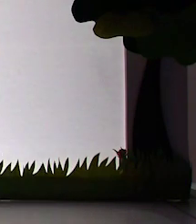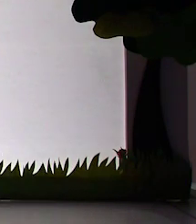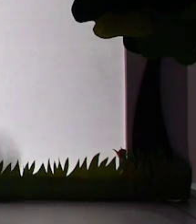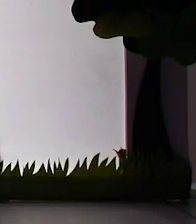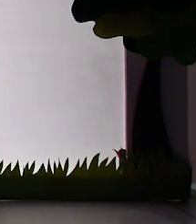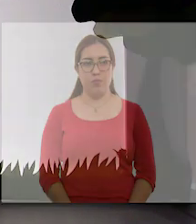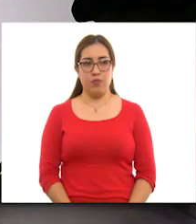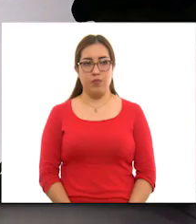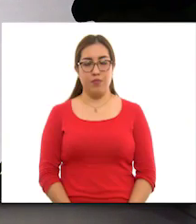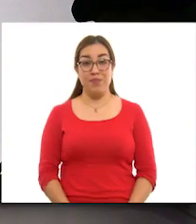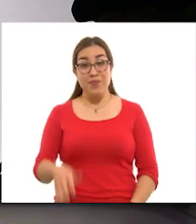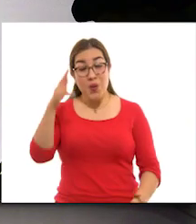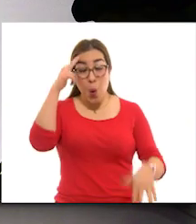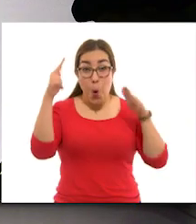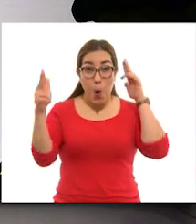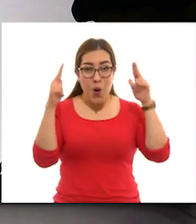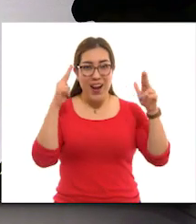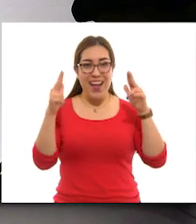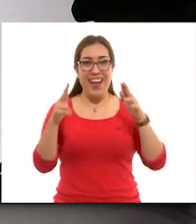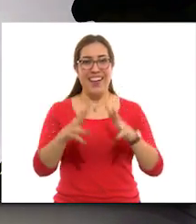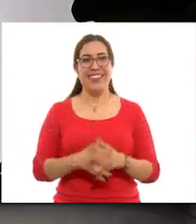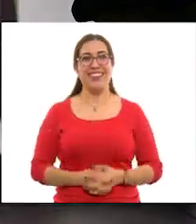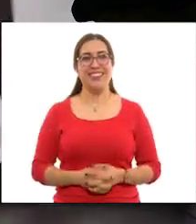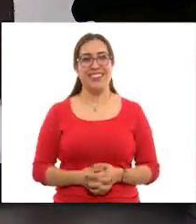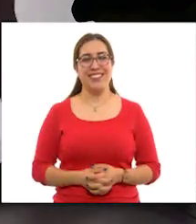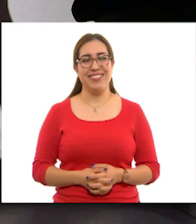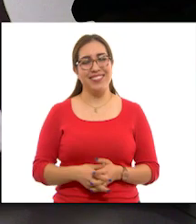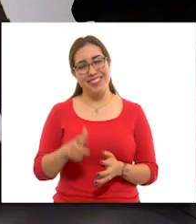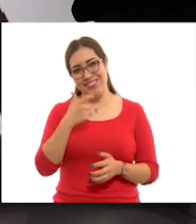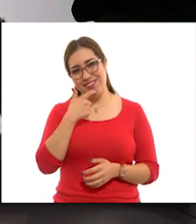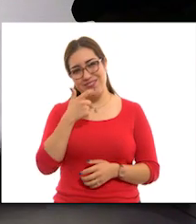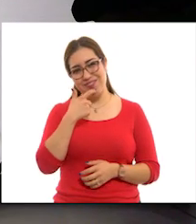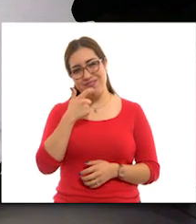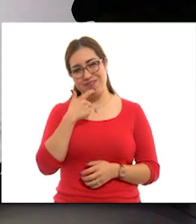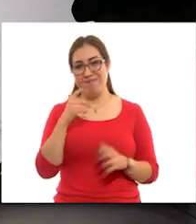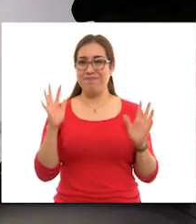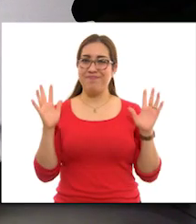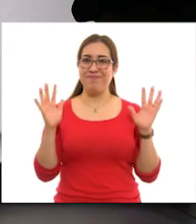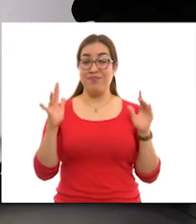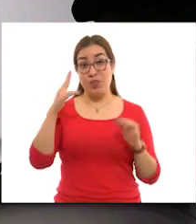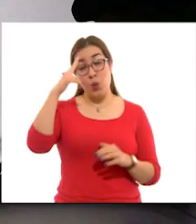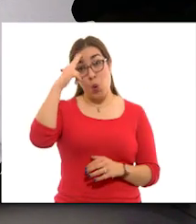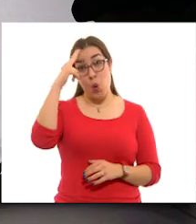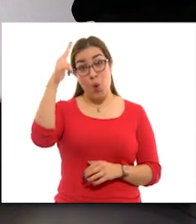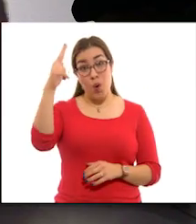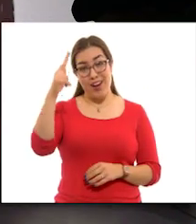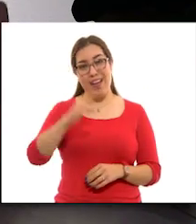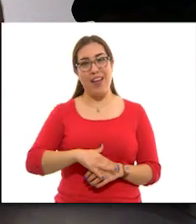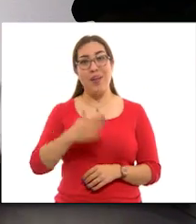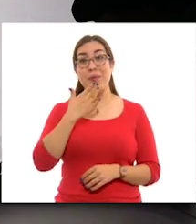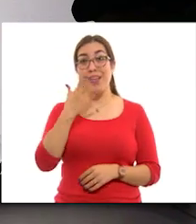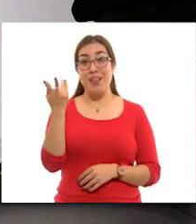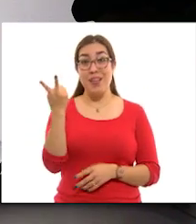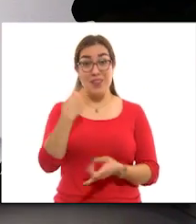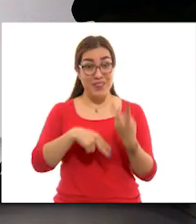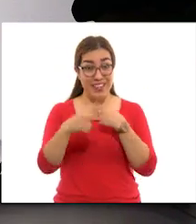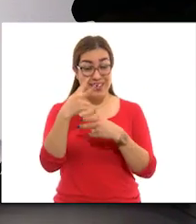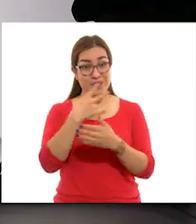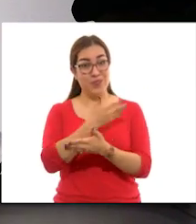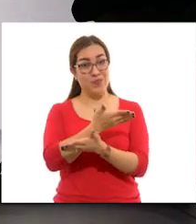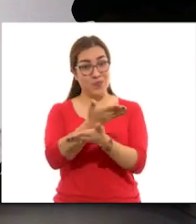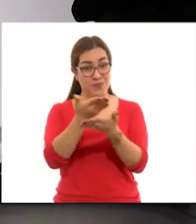¡Hola! ¡Eh! ¡Hola! ¡Bienvenidas y